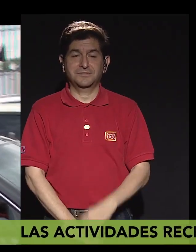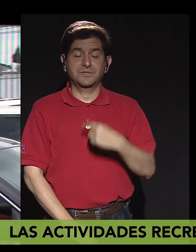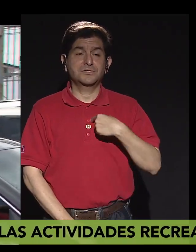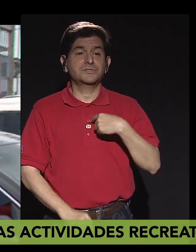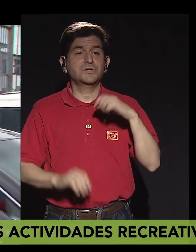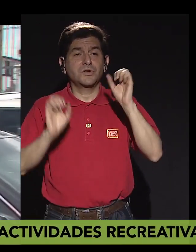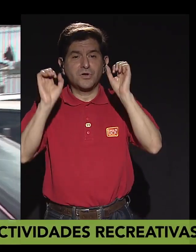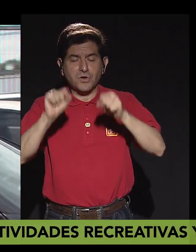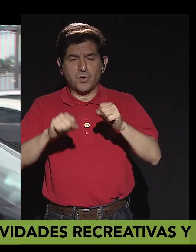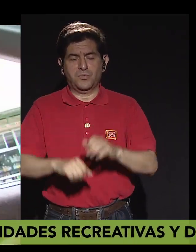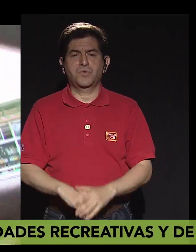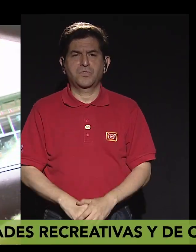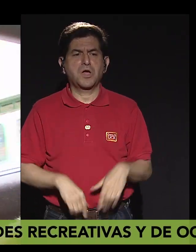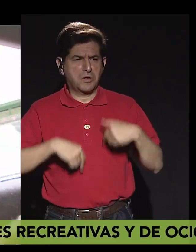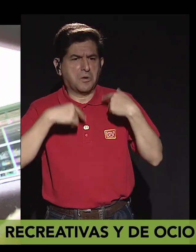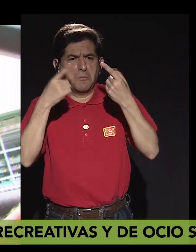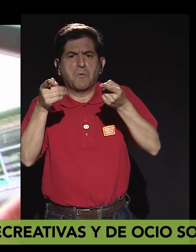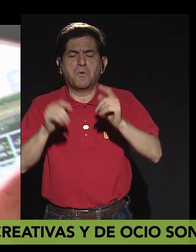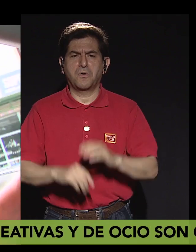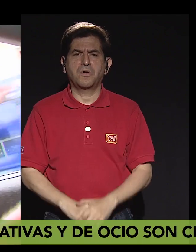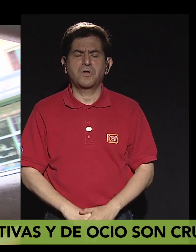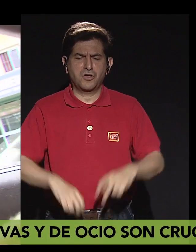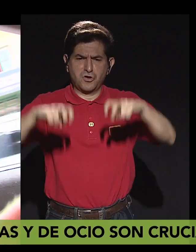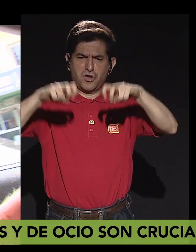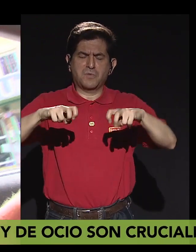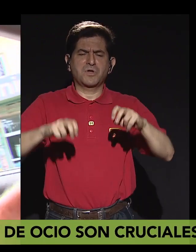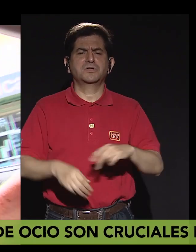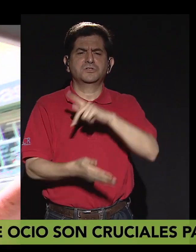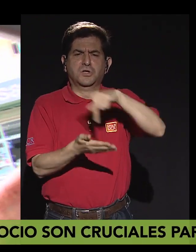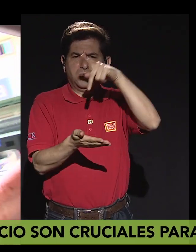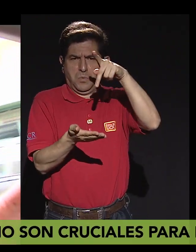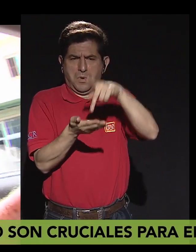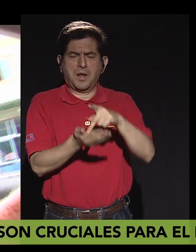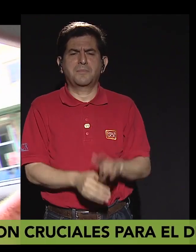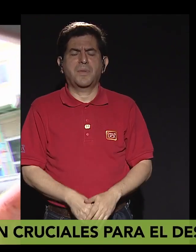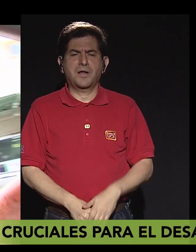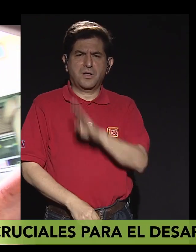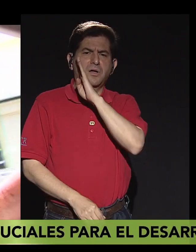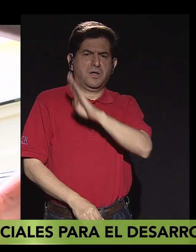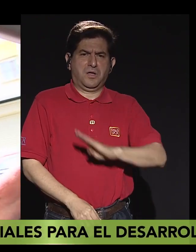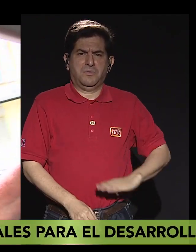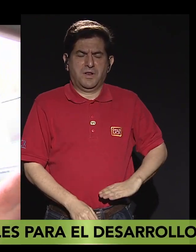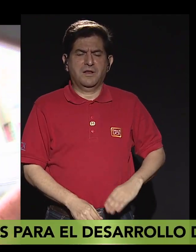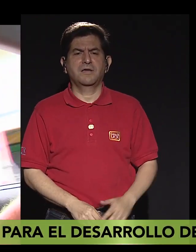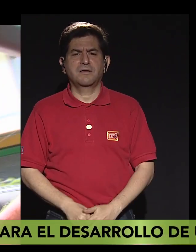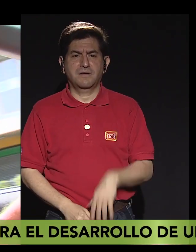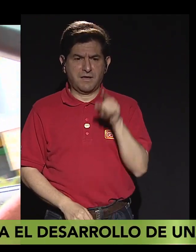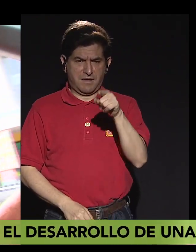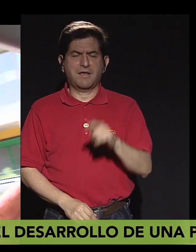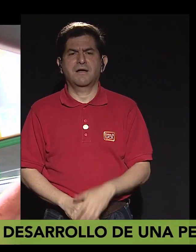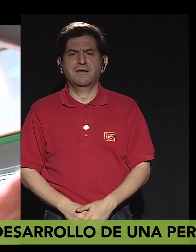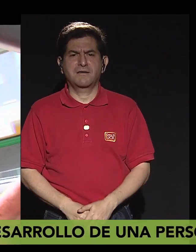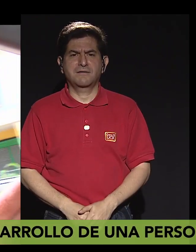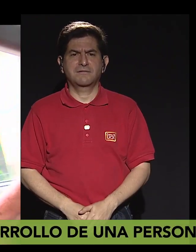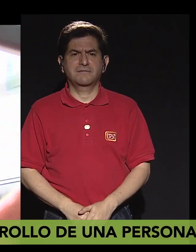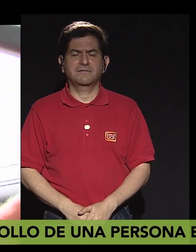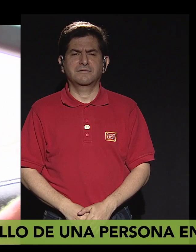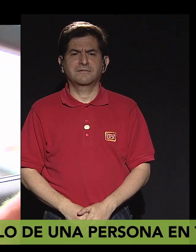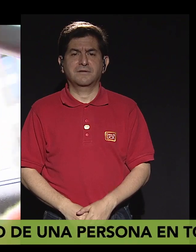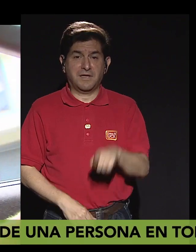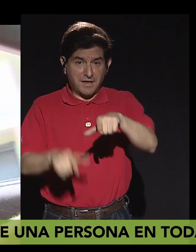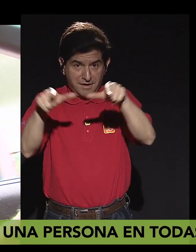si yo no pudiera echar, porque yo salgo y me siento en el parque allá de Belén, como en todos los... Yo en Belén, San Antonio de